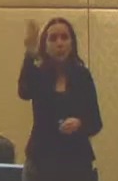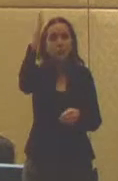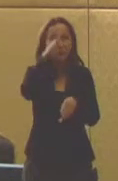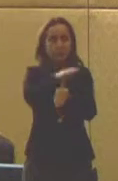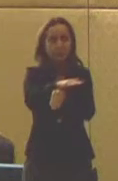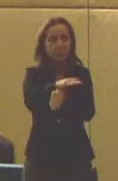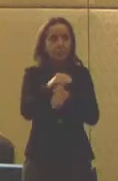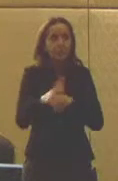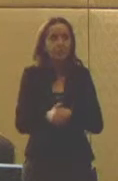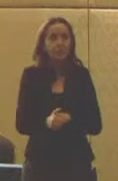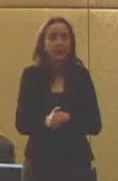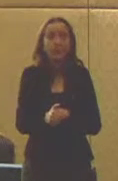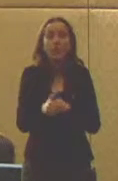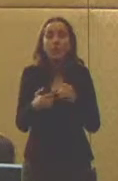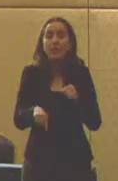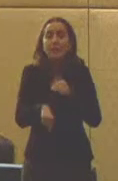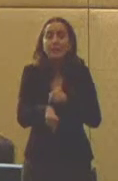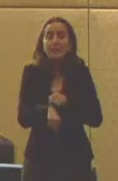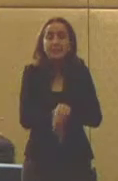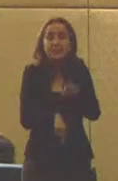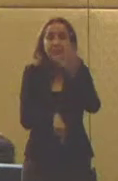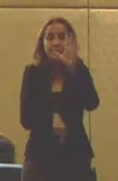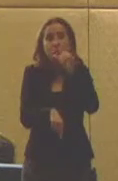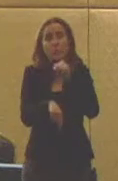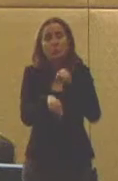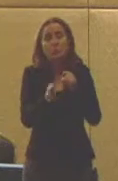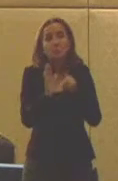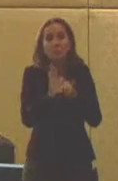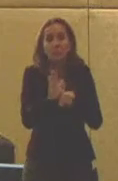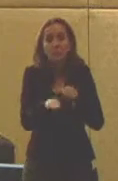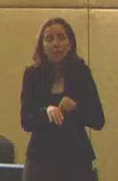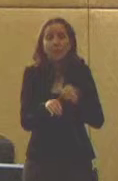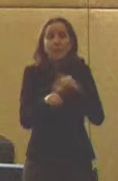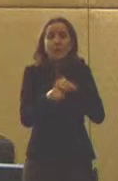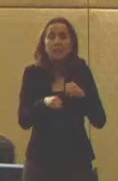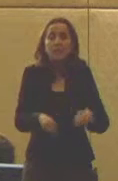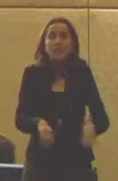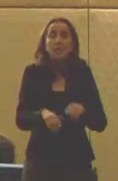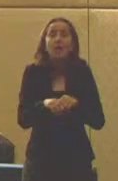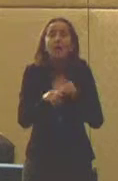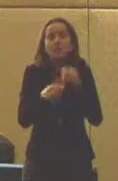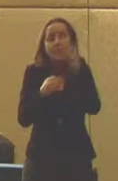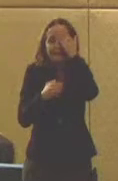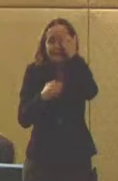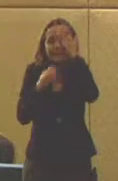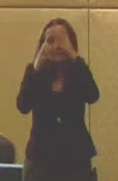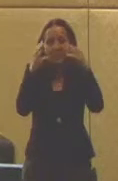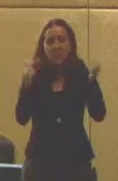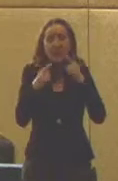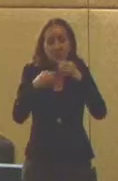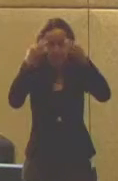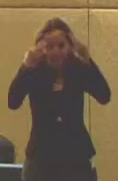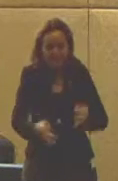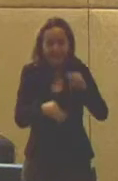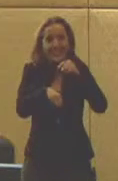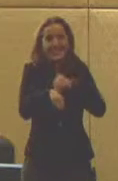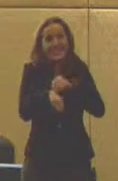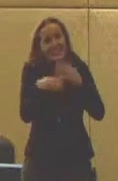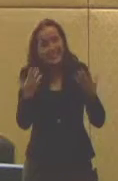Tengo 5 minutos, que van a ser 5 minutos de verdad, porque Hori, como buen japonés, es bien estricto con esto del tiempo.